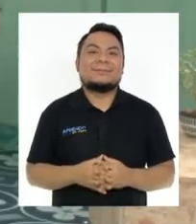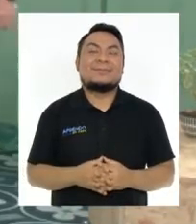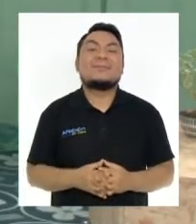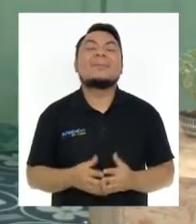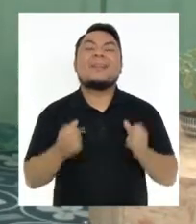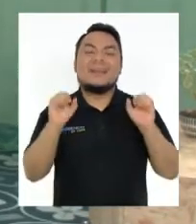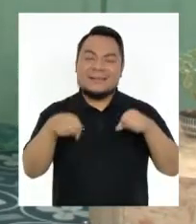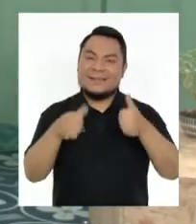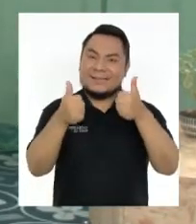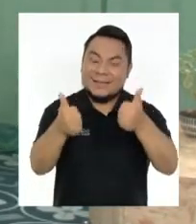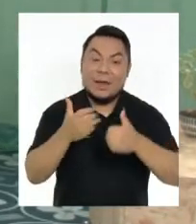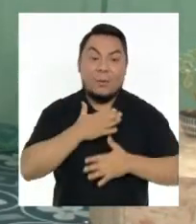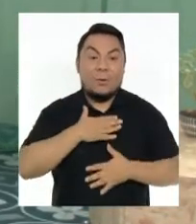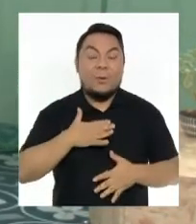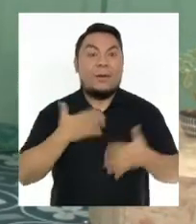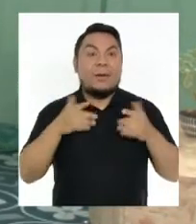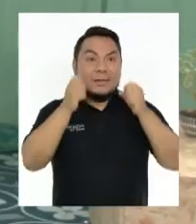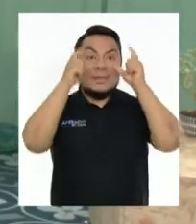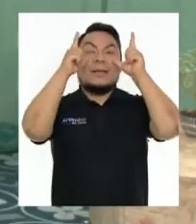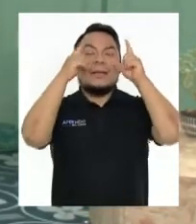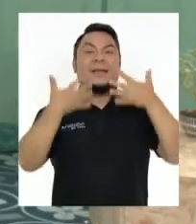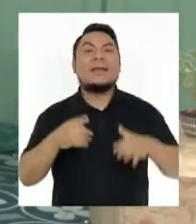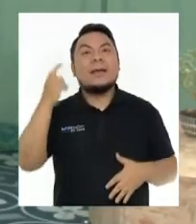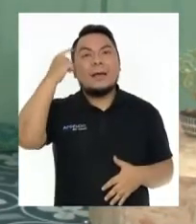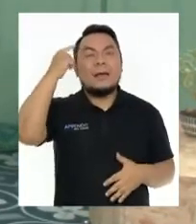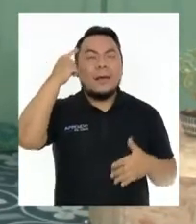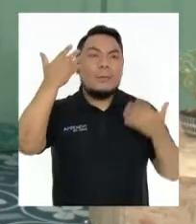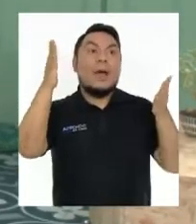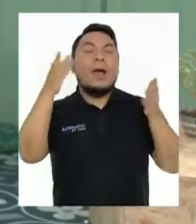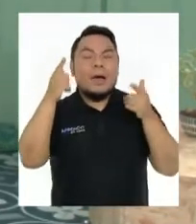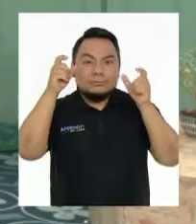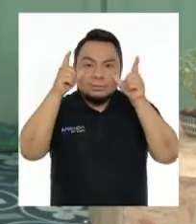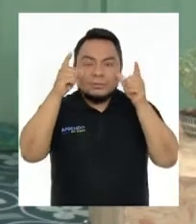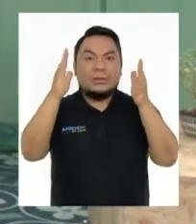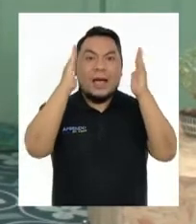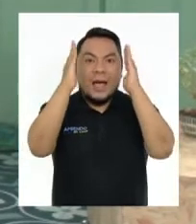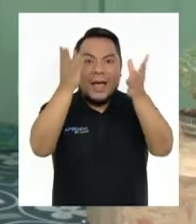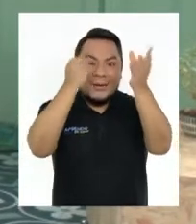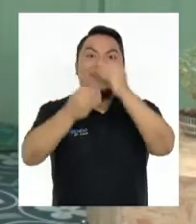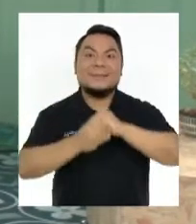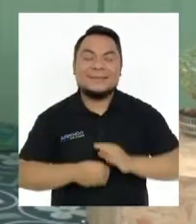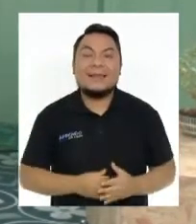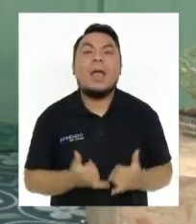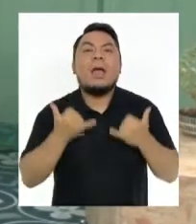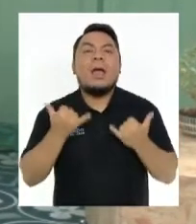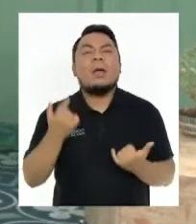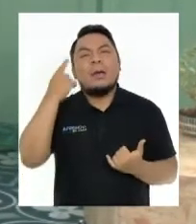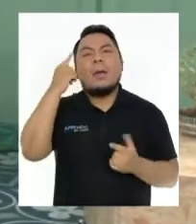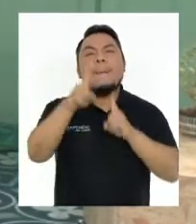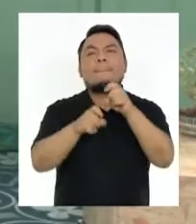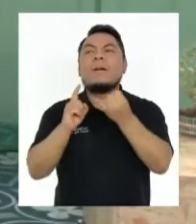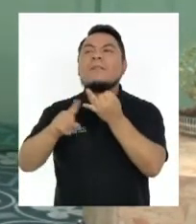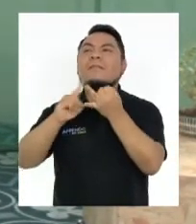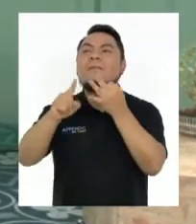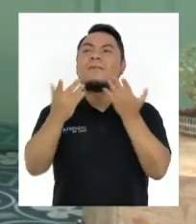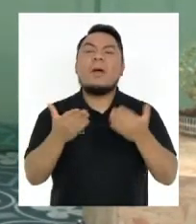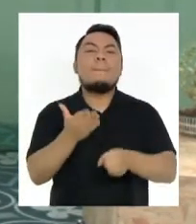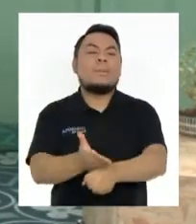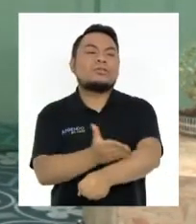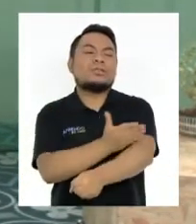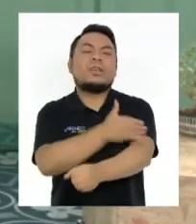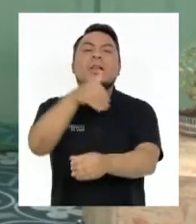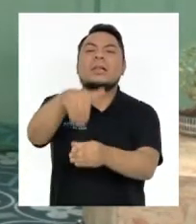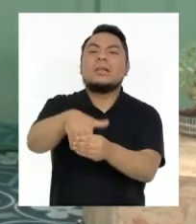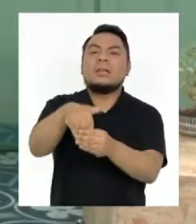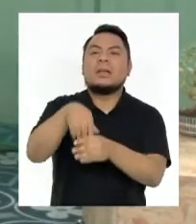Ahora sí, con el cuerpo más despierto, la mente está más activa también. Hoy continuamos preguntándonos sobre distintos aspectos de un proceso electoral